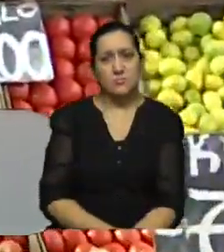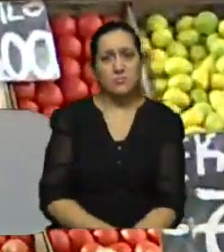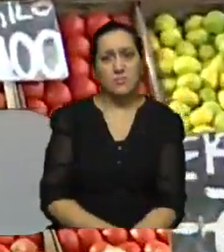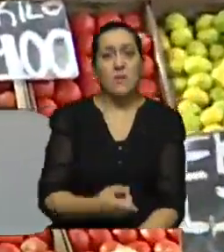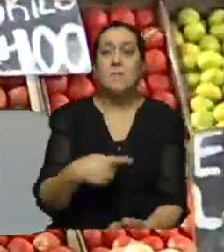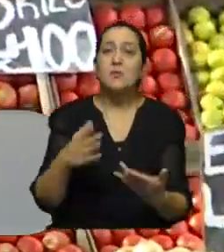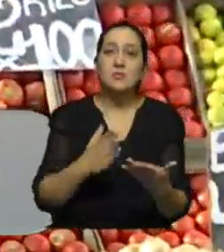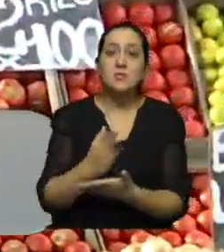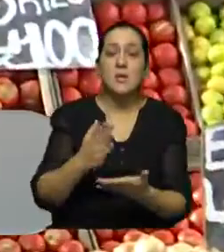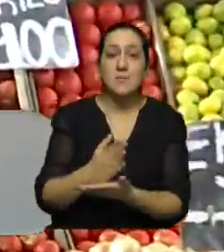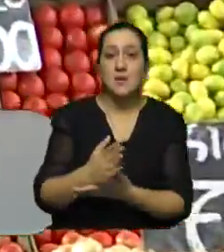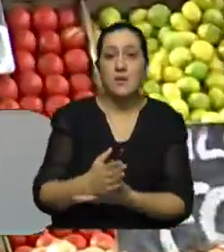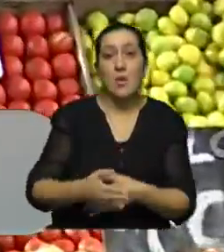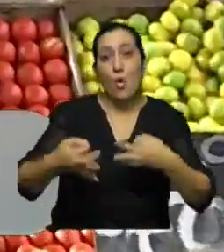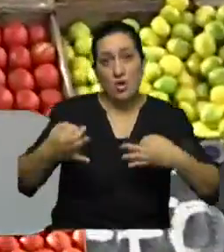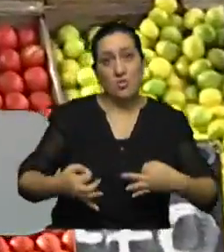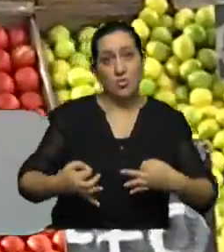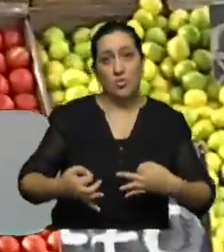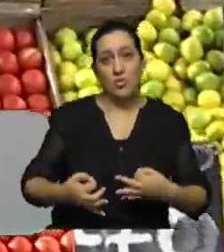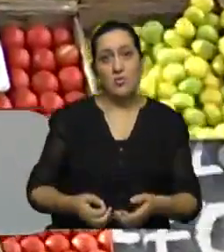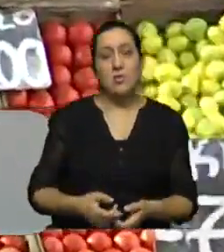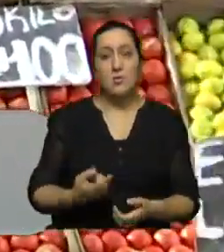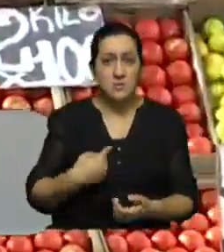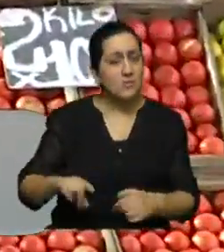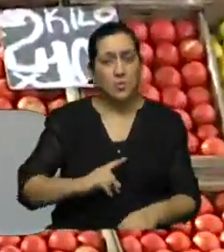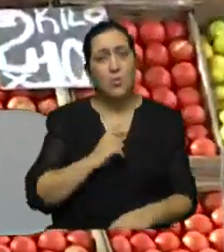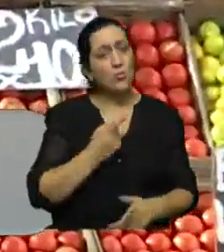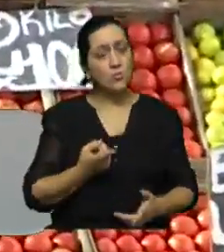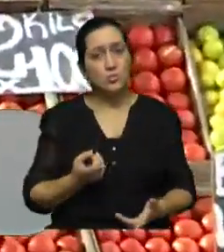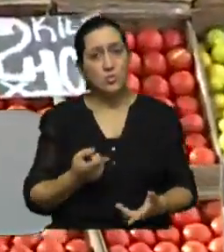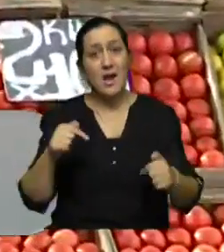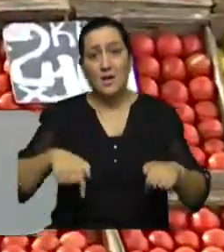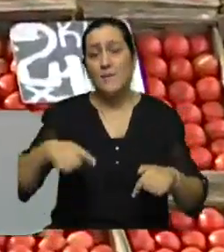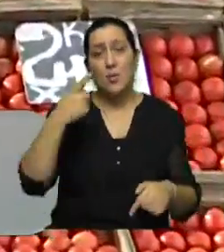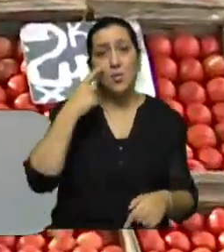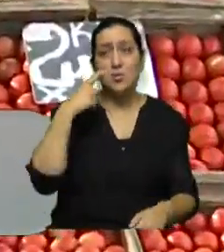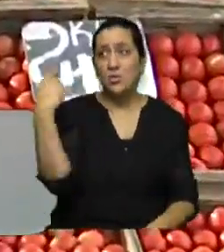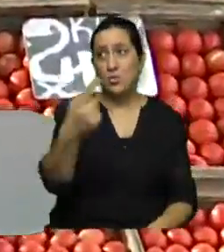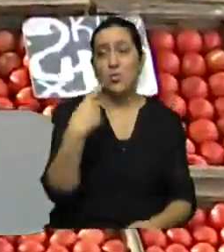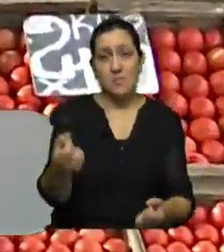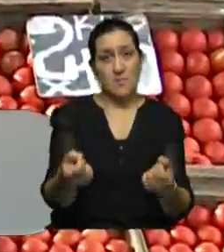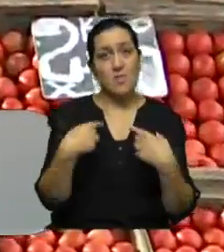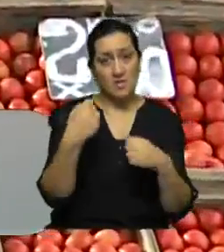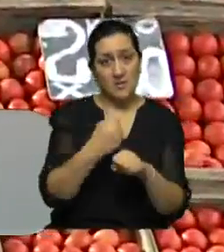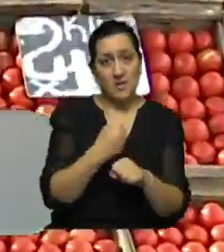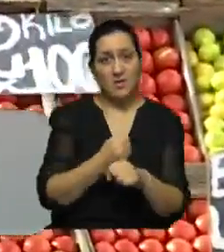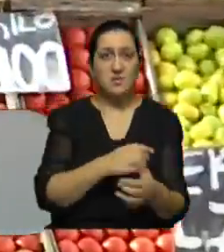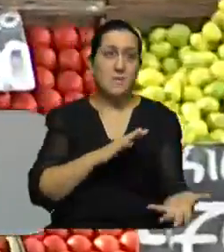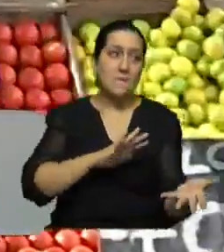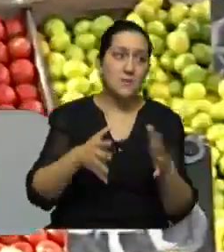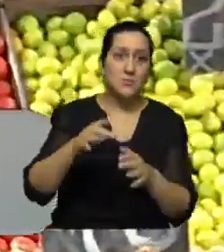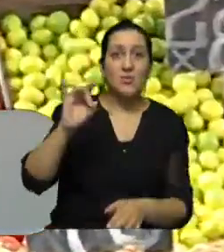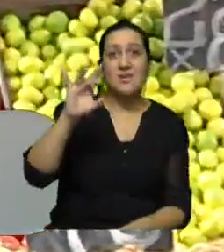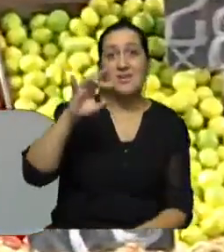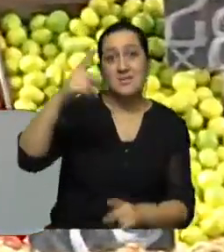Pero siempre honestamente y con la cabeza bien alta, digo. Y bueno, acá me conocen todos y todos me dan trabajo. Hace más o menos 15 meses